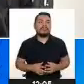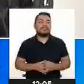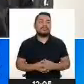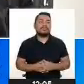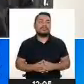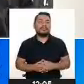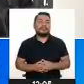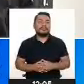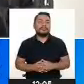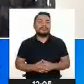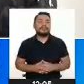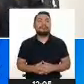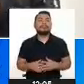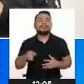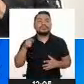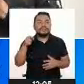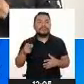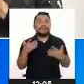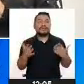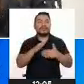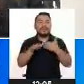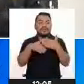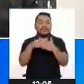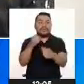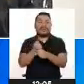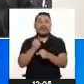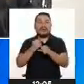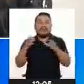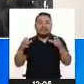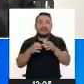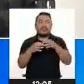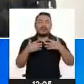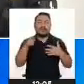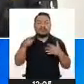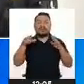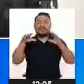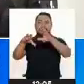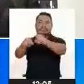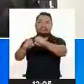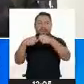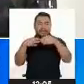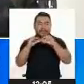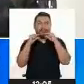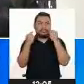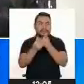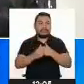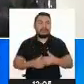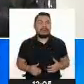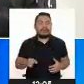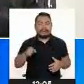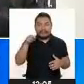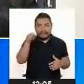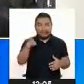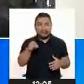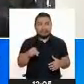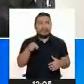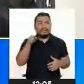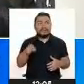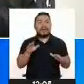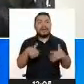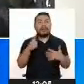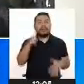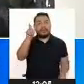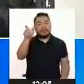función. Su base, su teatro de operaciones es la caleta donde han sido intervenidos. Ahí hay un